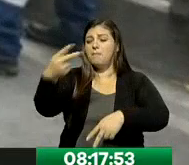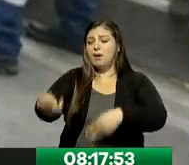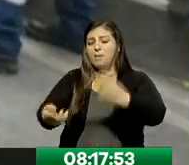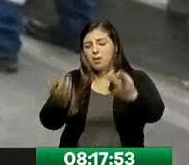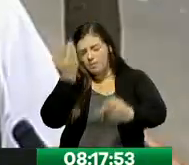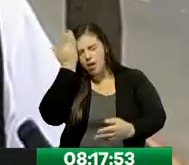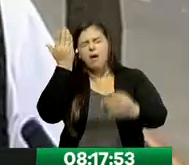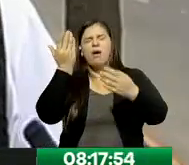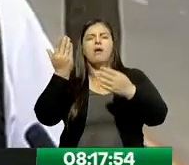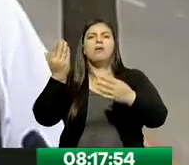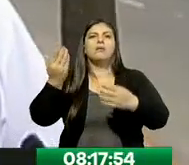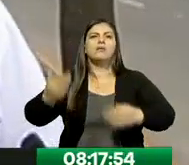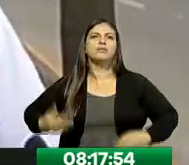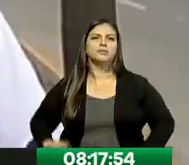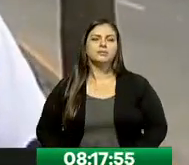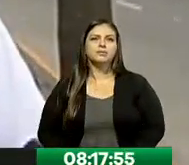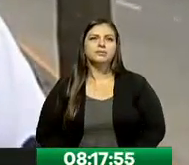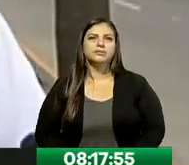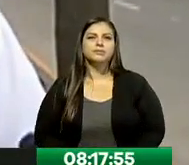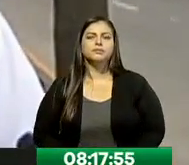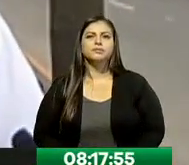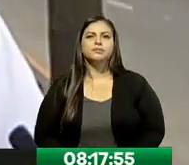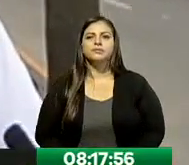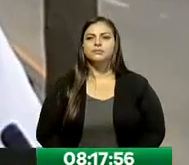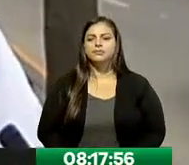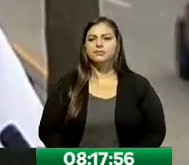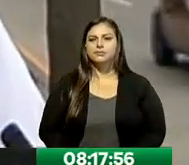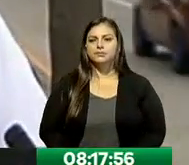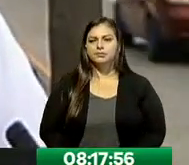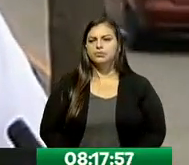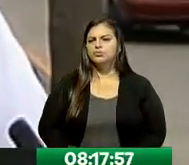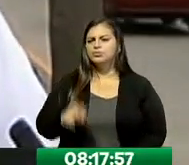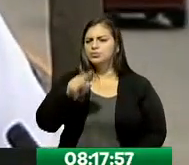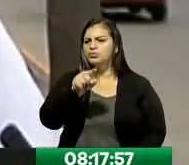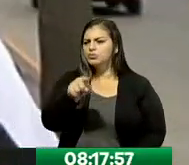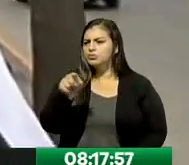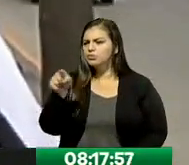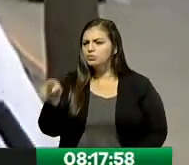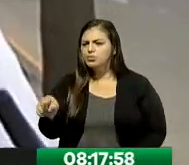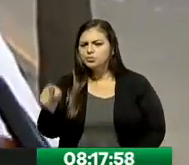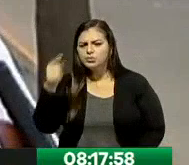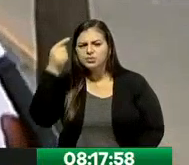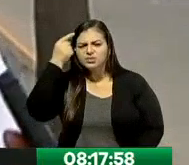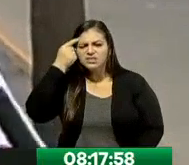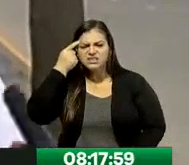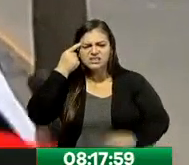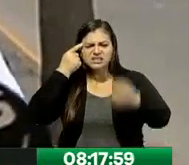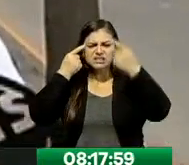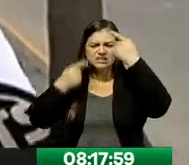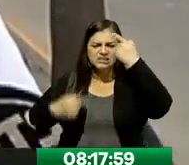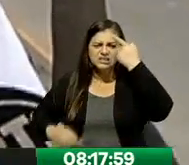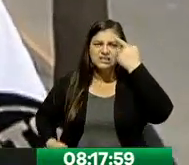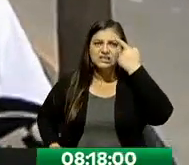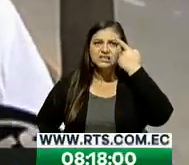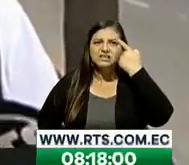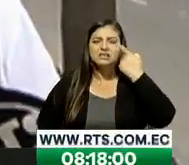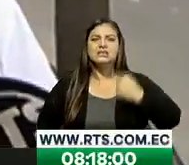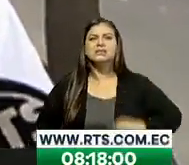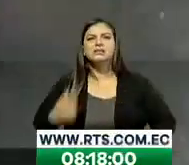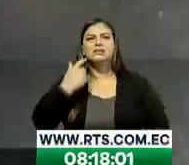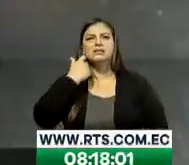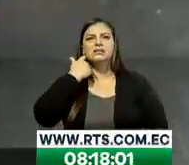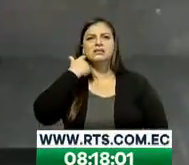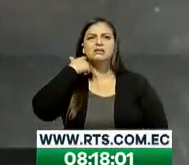una mujer, ambos presentaban lesiones a nivel de la cabeza, como consecuencia pues del impacto en la misma parte,